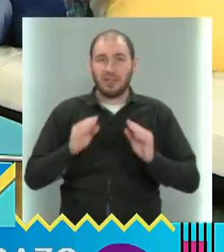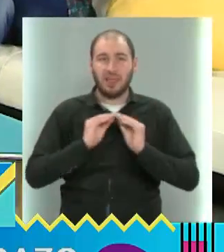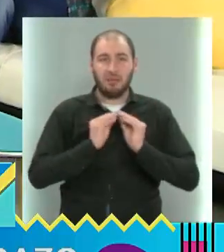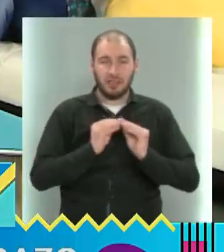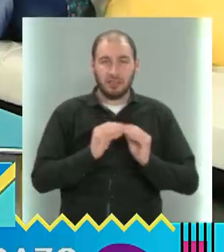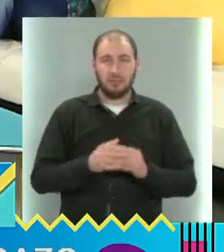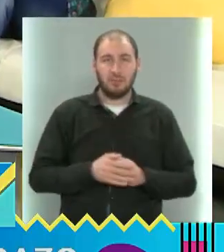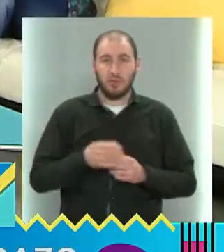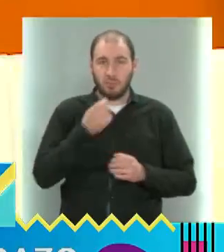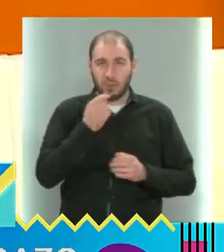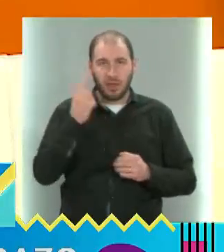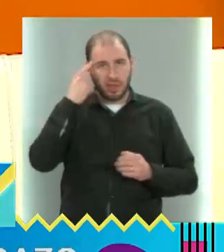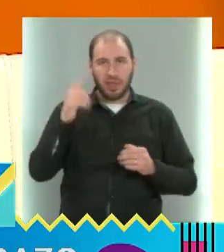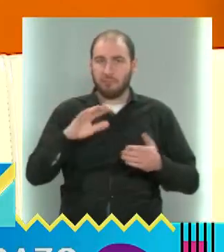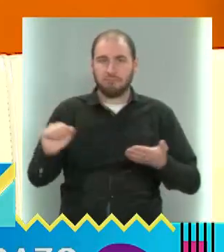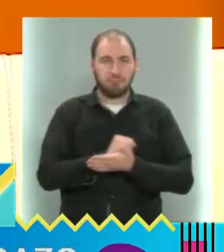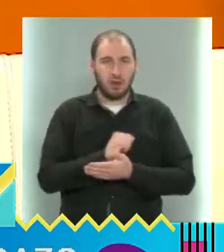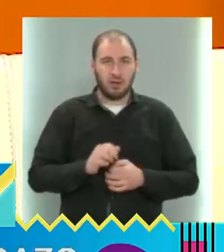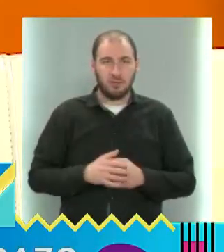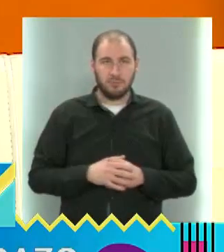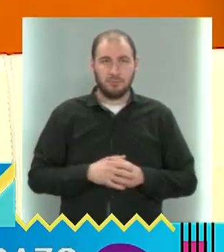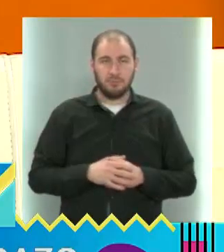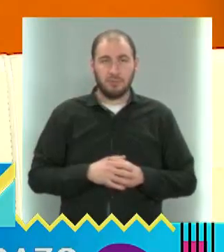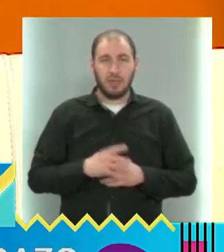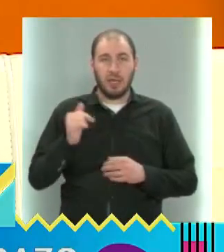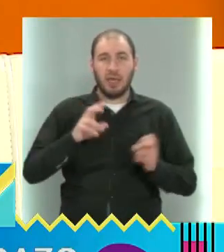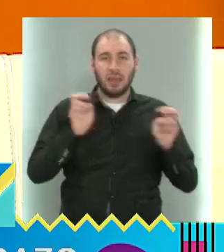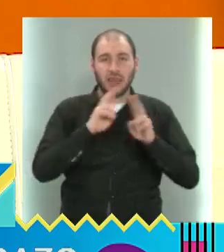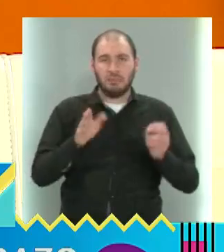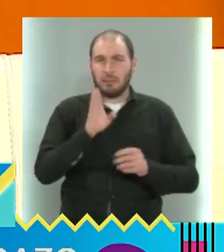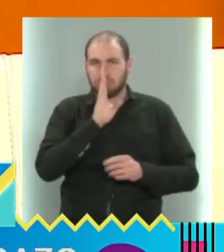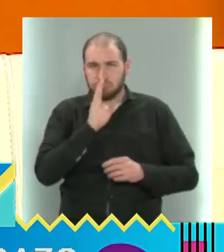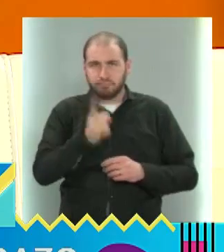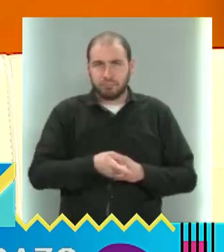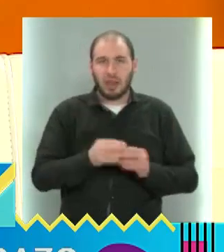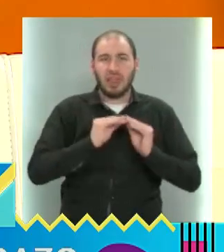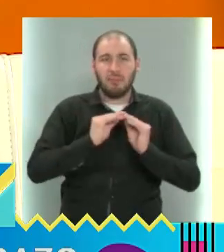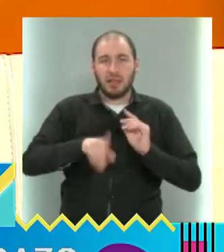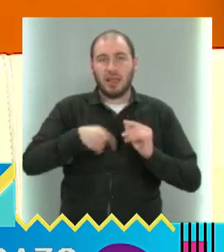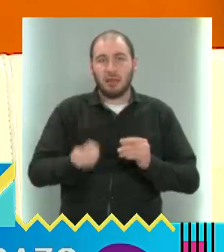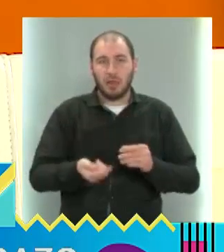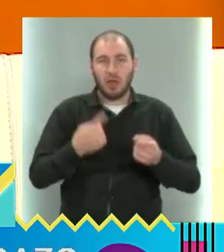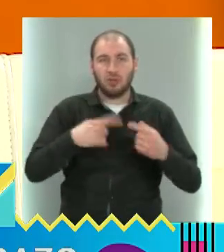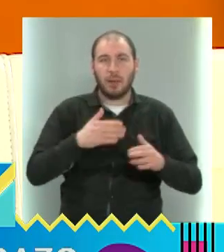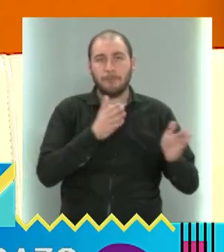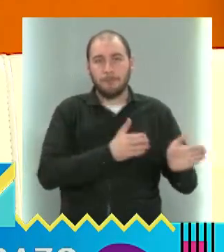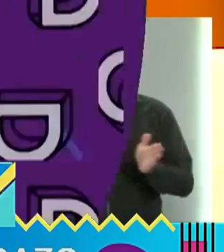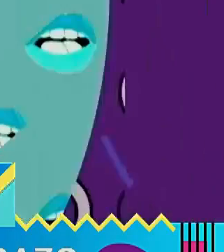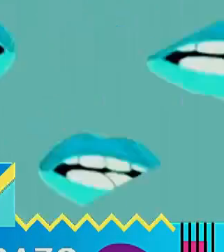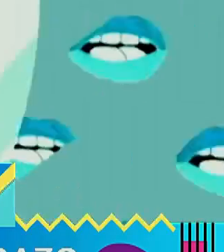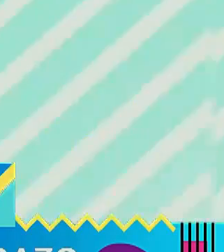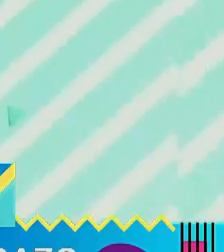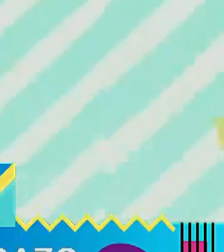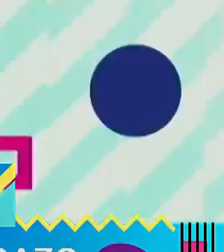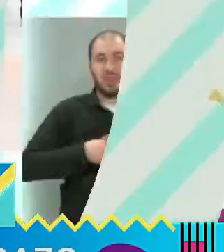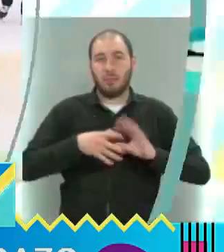debatir rompiendo un tabú, digamos, y saliendo de este tema tan silenciado, que debatir después de semejante proceso